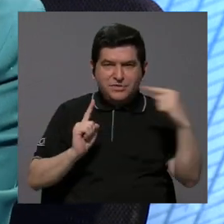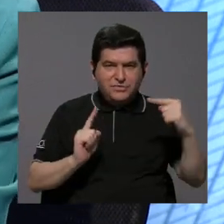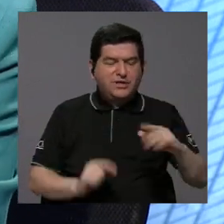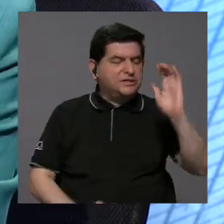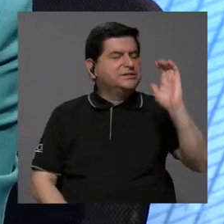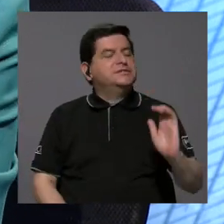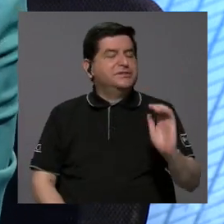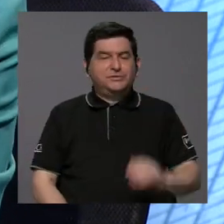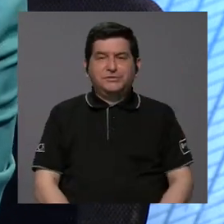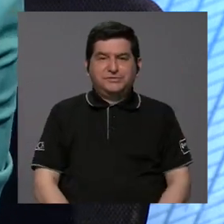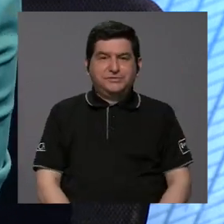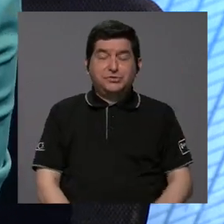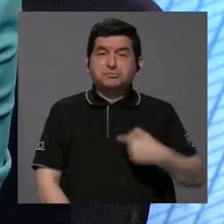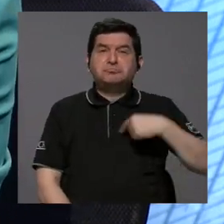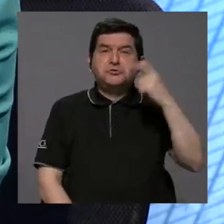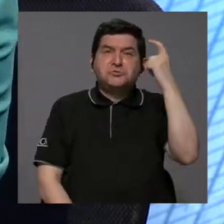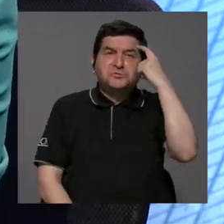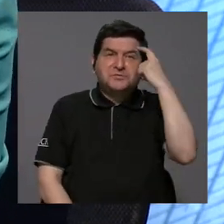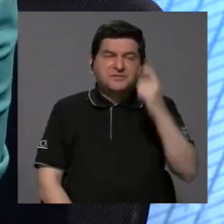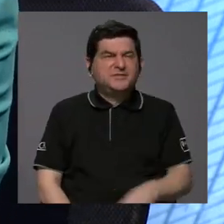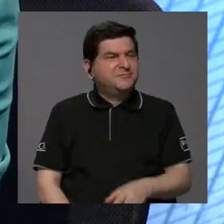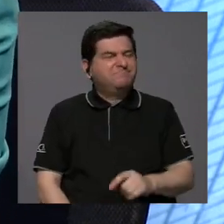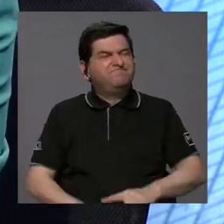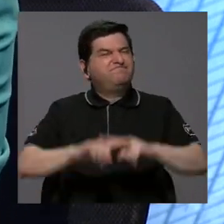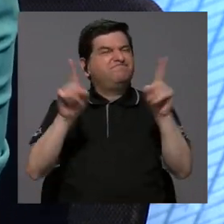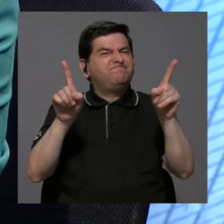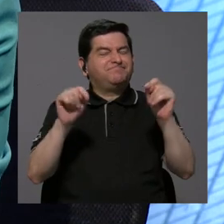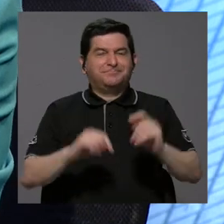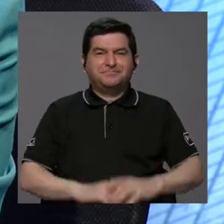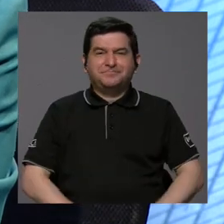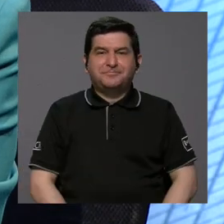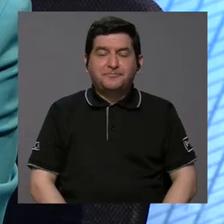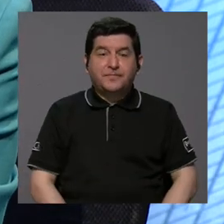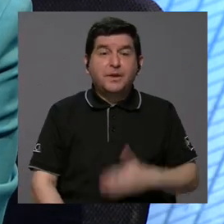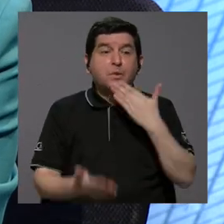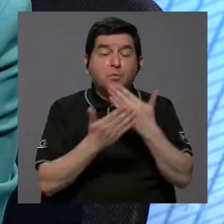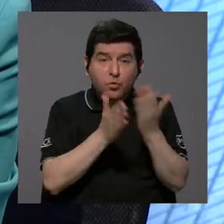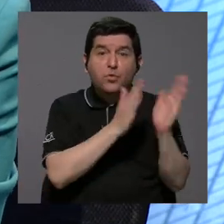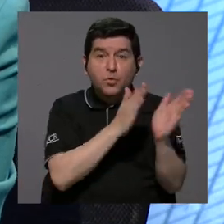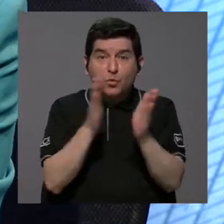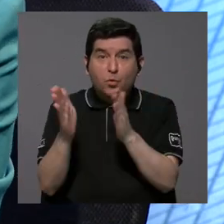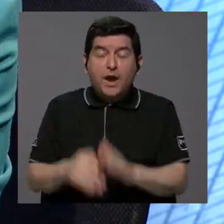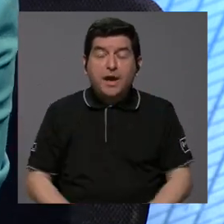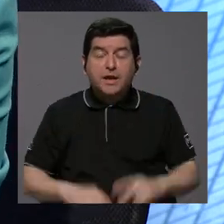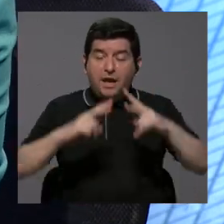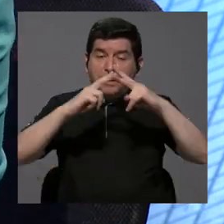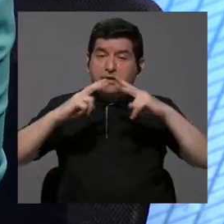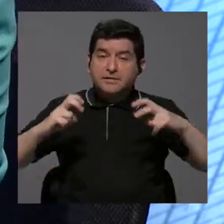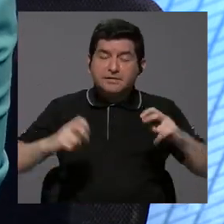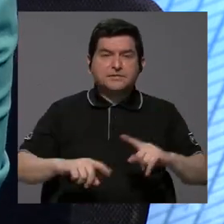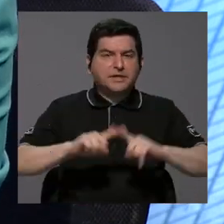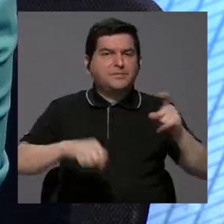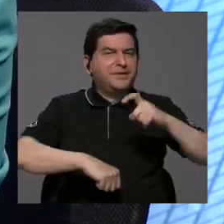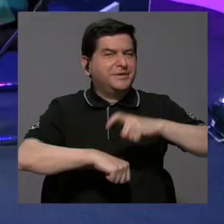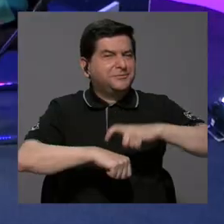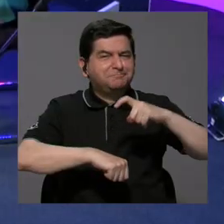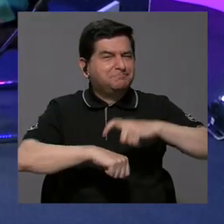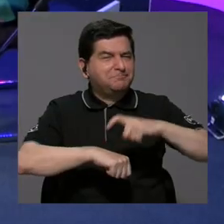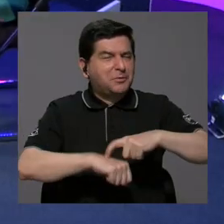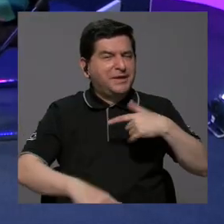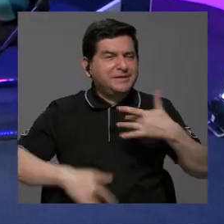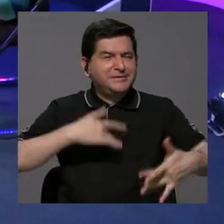están pequeñitos verdad Entonces yo pensé que iba a haber más diferencia fue una buena formación viéndolo en retrospectiva pero en el momento